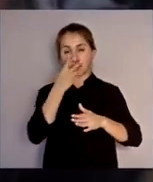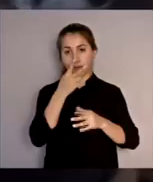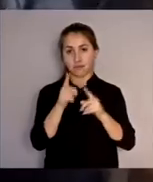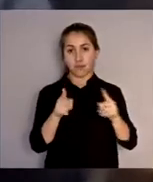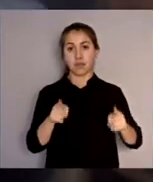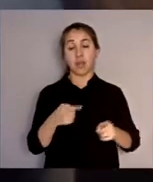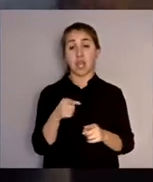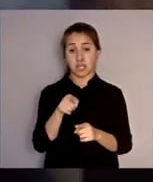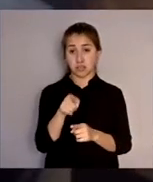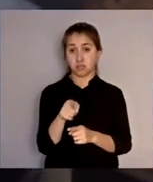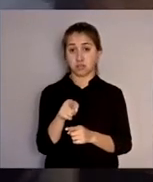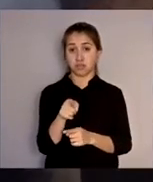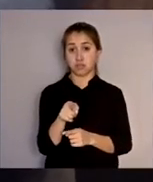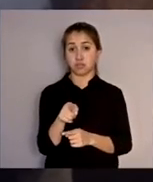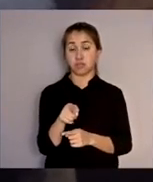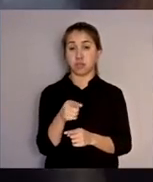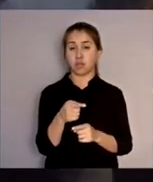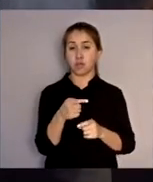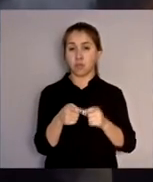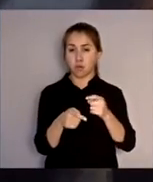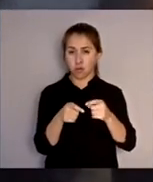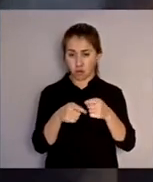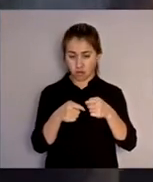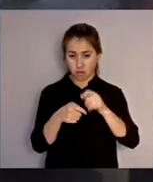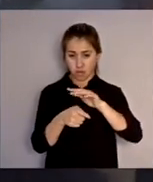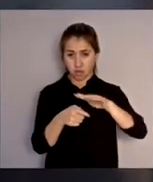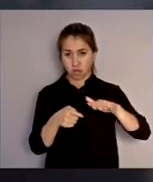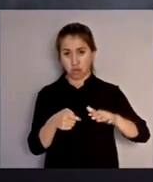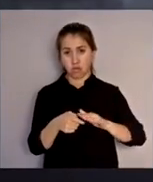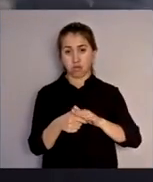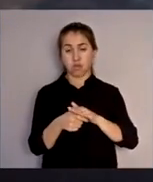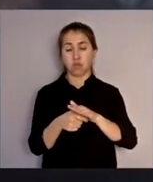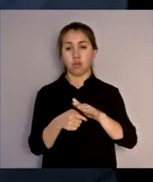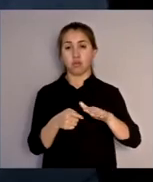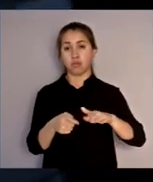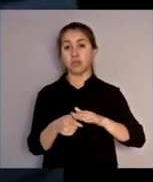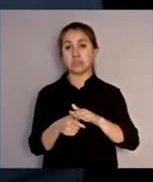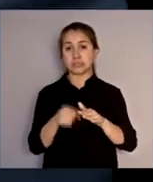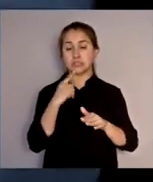cierto? Esa era como el calbuco, ¿no es cierto? Deja su huella aquí.